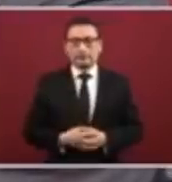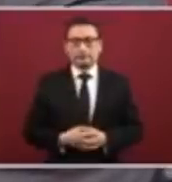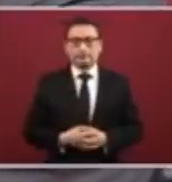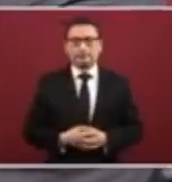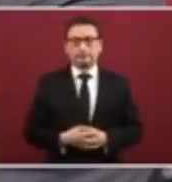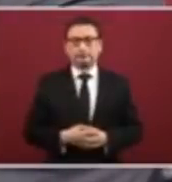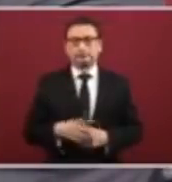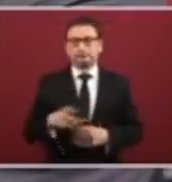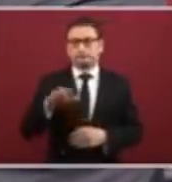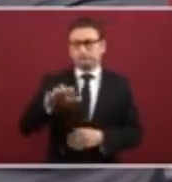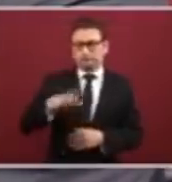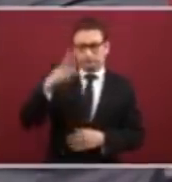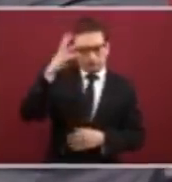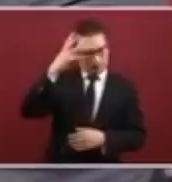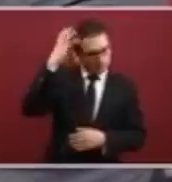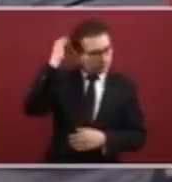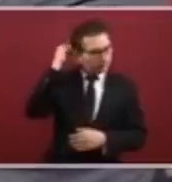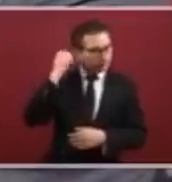en Morelos?